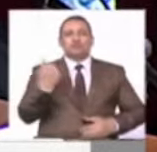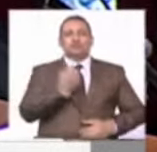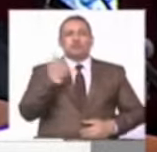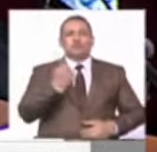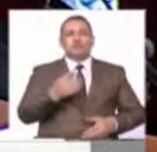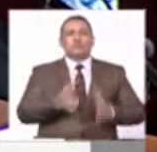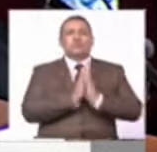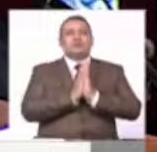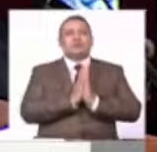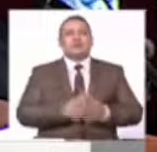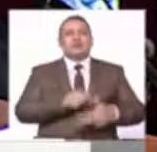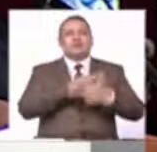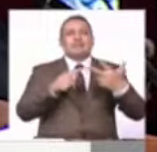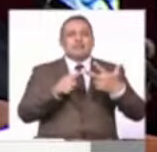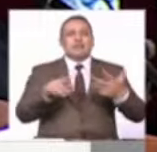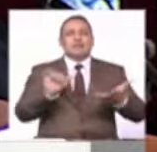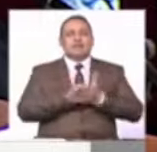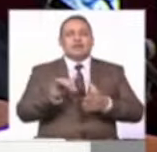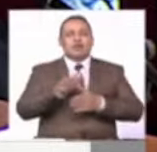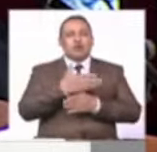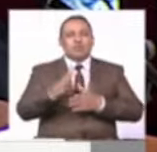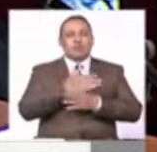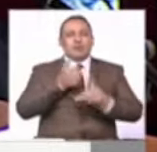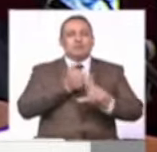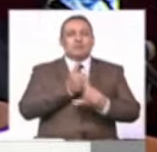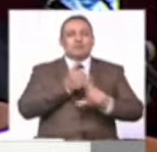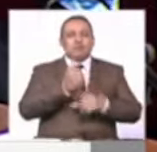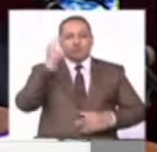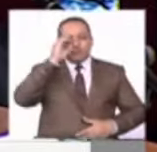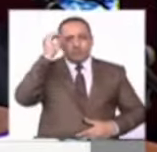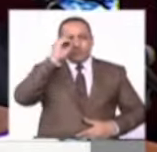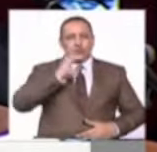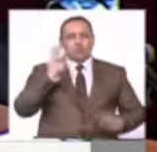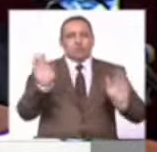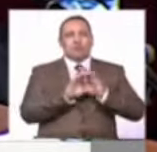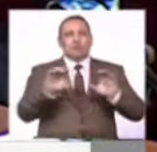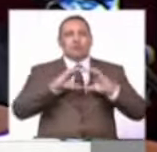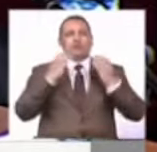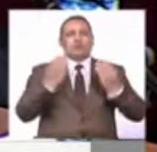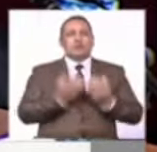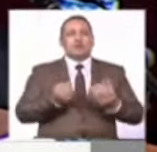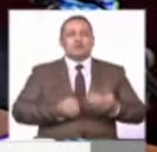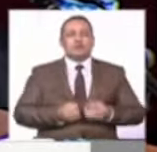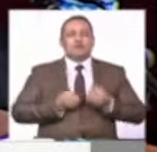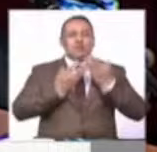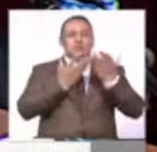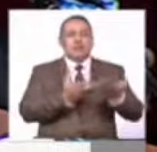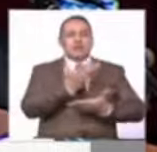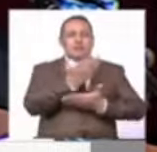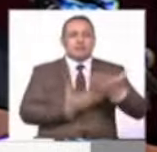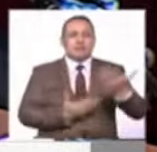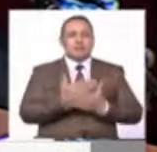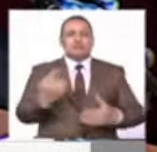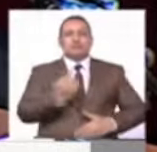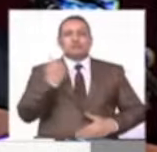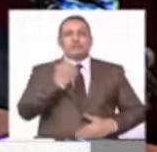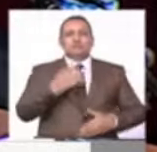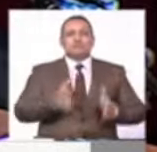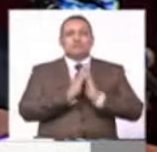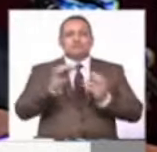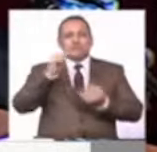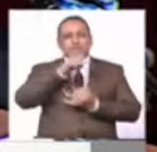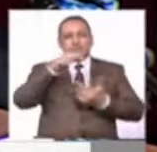citó a tres que compartían la misma opinión del congresista informante y no citó a los